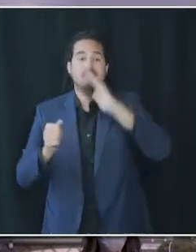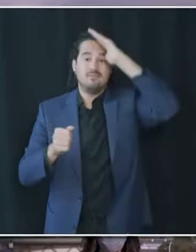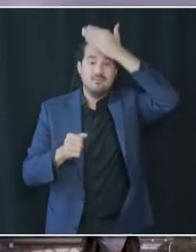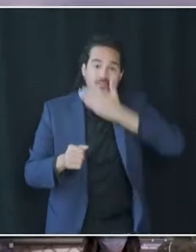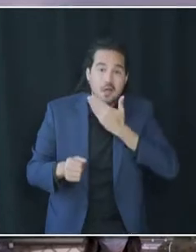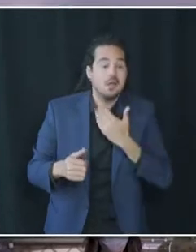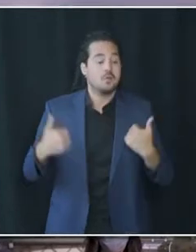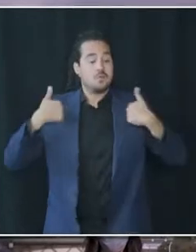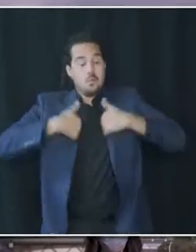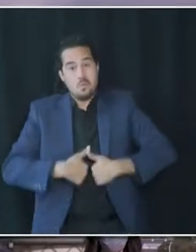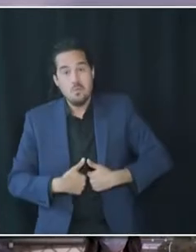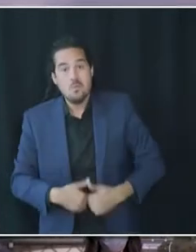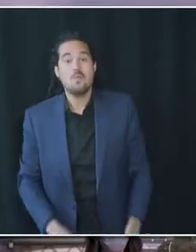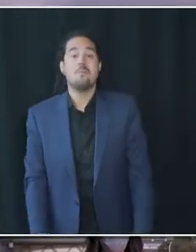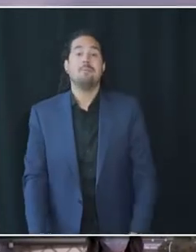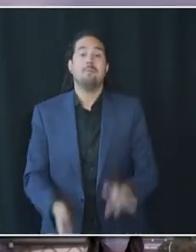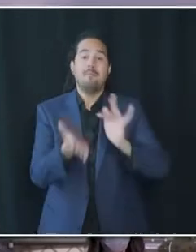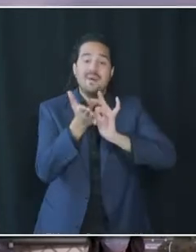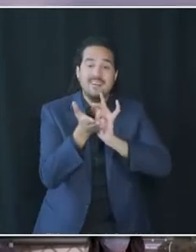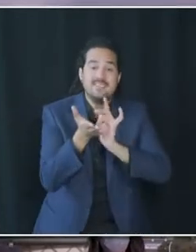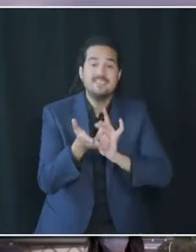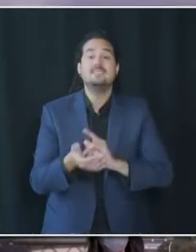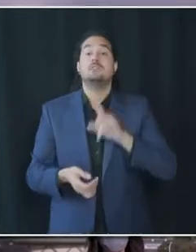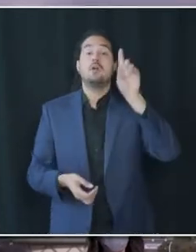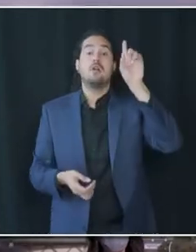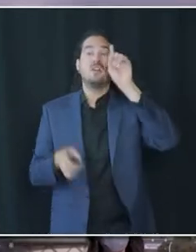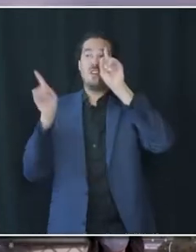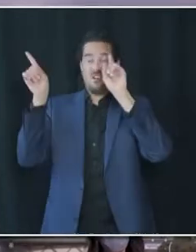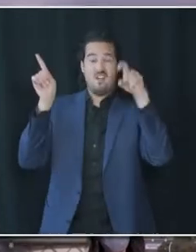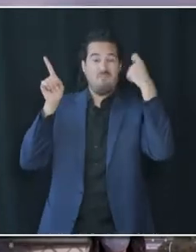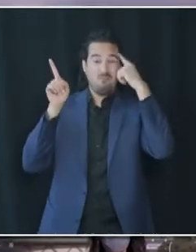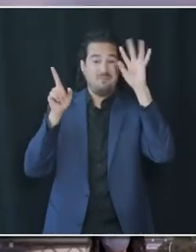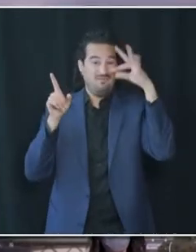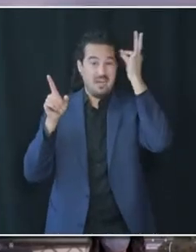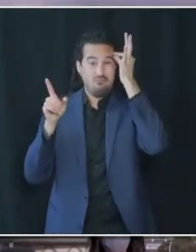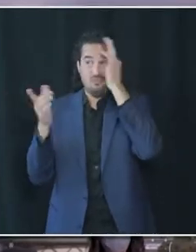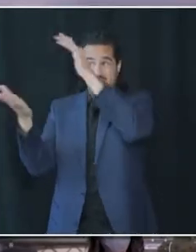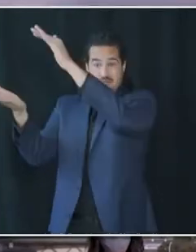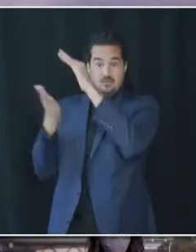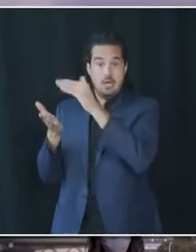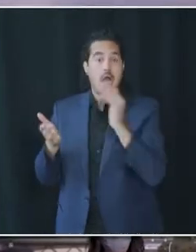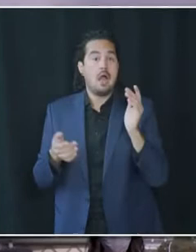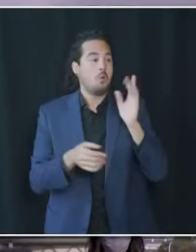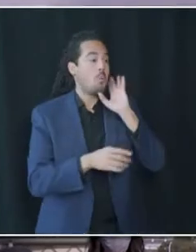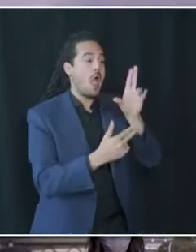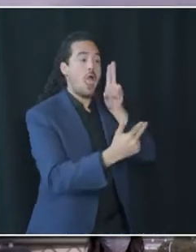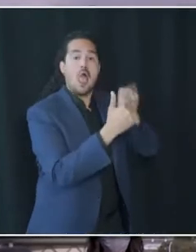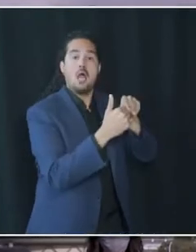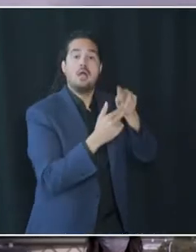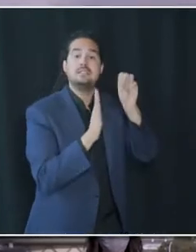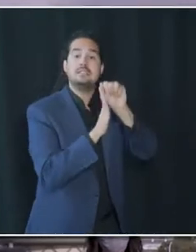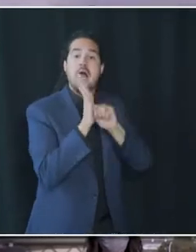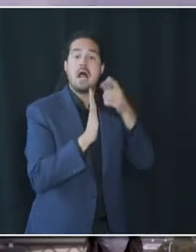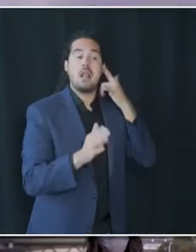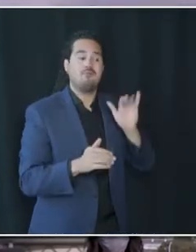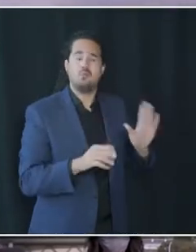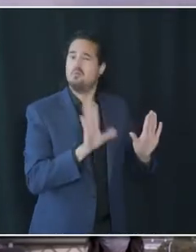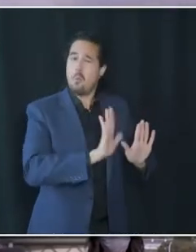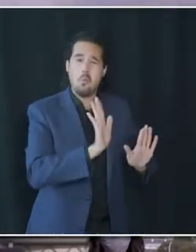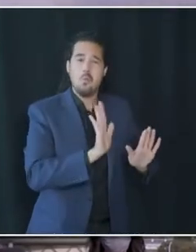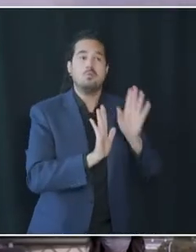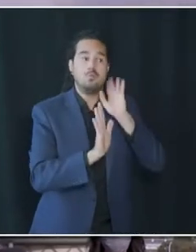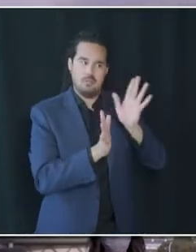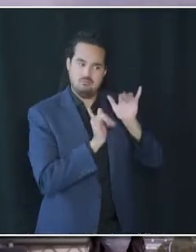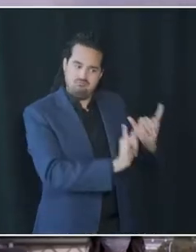proporcionado adicionalmente por el grupo federal de ninguna manera quitando de nuestra capacidad actual ellos han asegurado